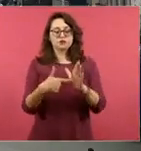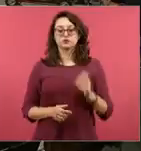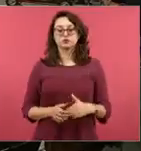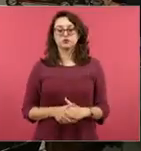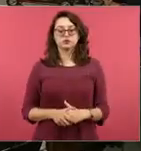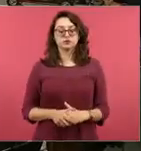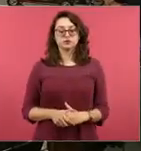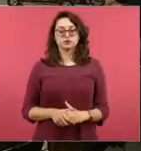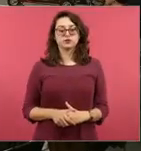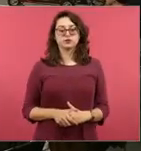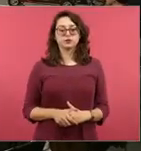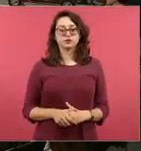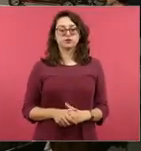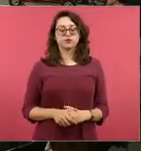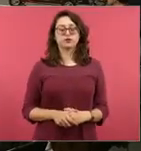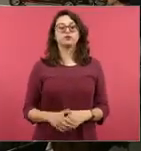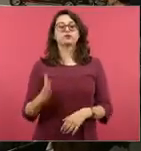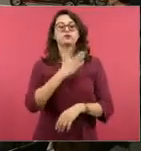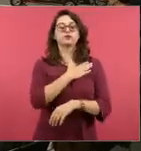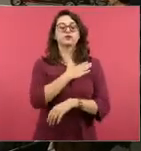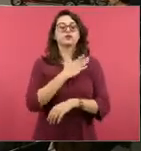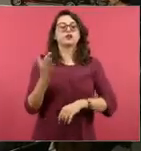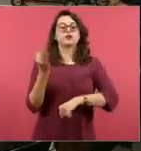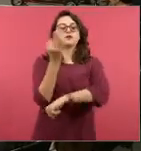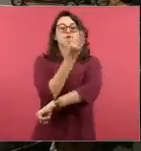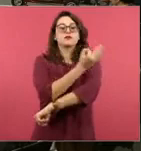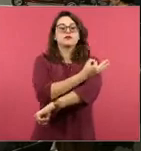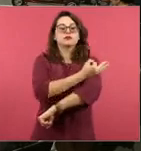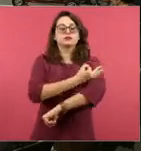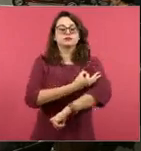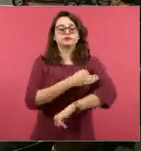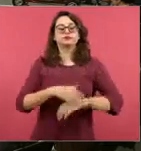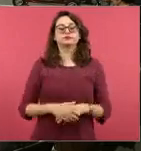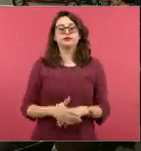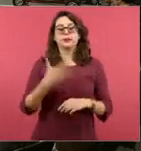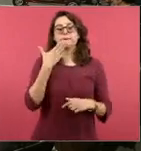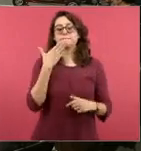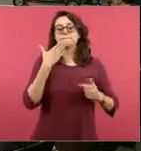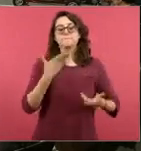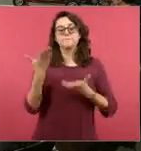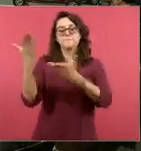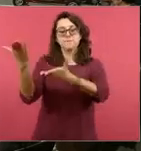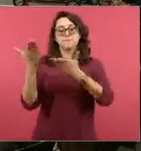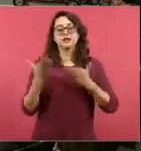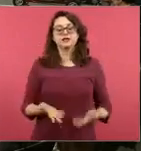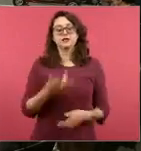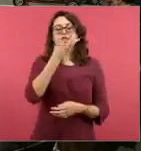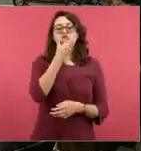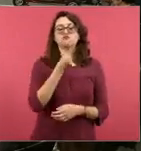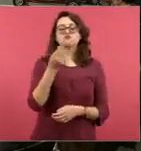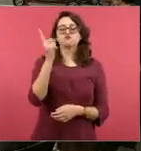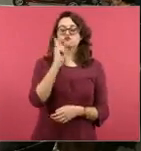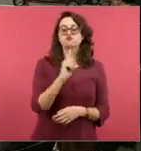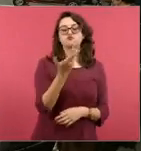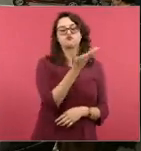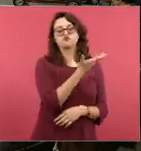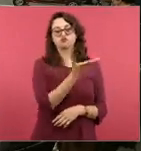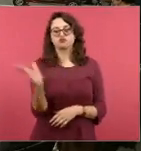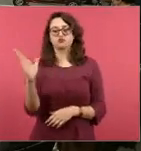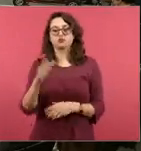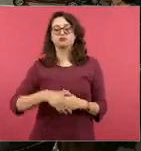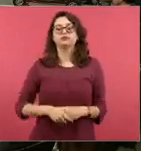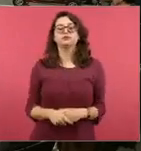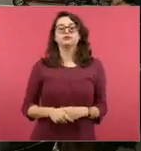Muchas gracias. Sí, buenas tardes. Bienvenidos y bienvenidas. Un saludo a